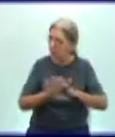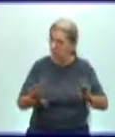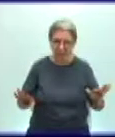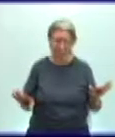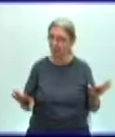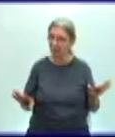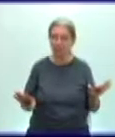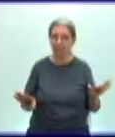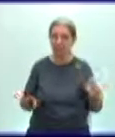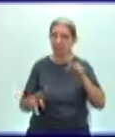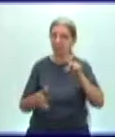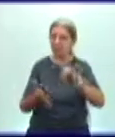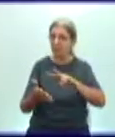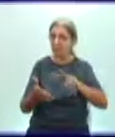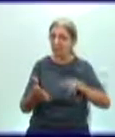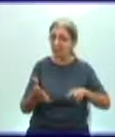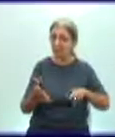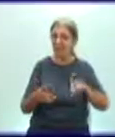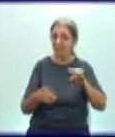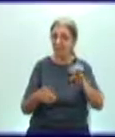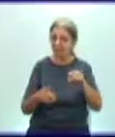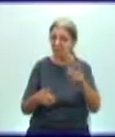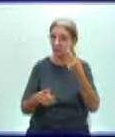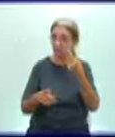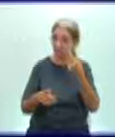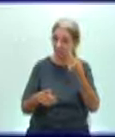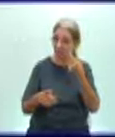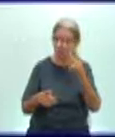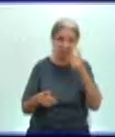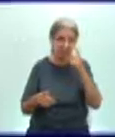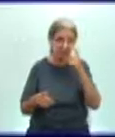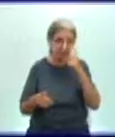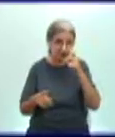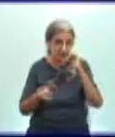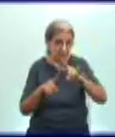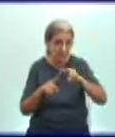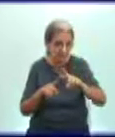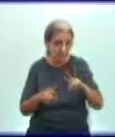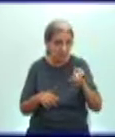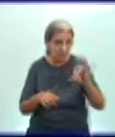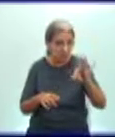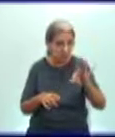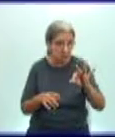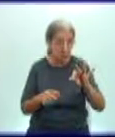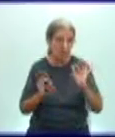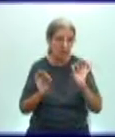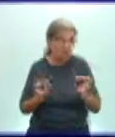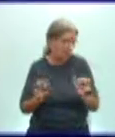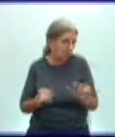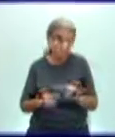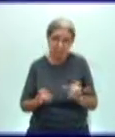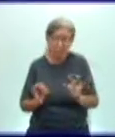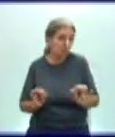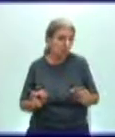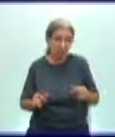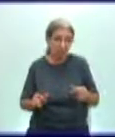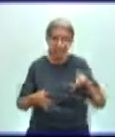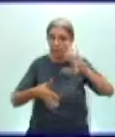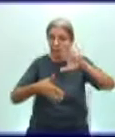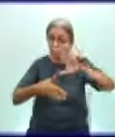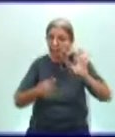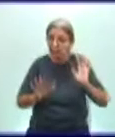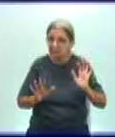lo lee y usted, si mira el noticiero, va a encontrar estos problemas todavía en algunas regiones de América.